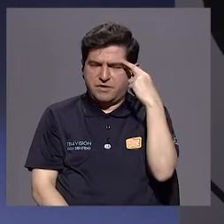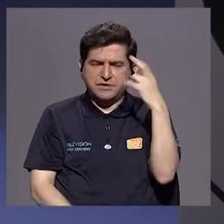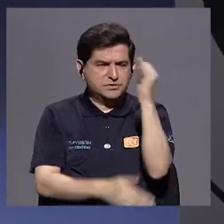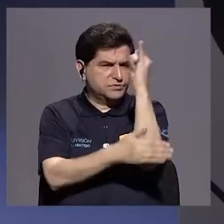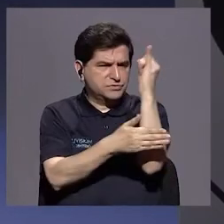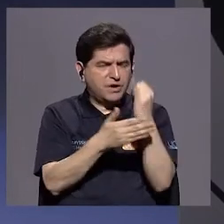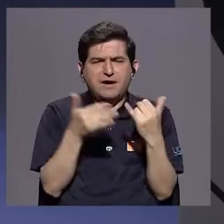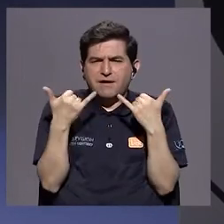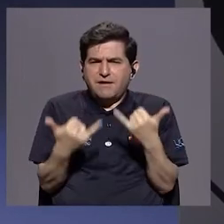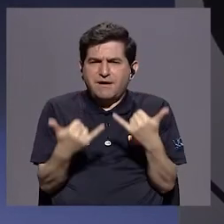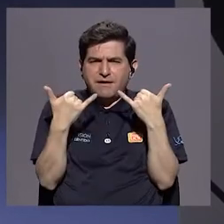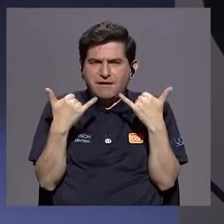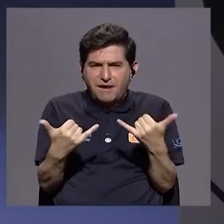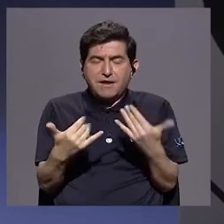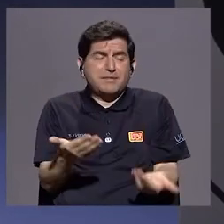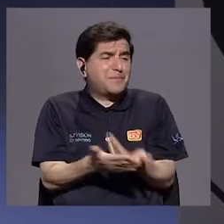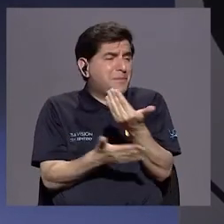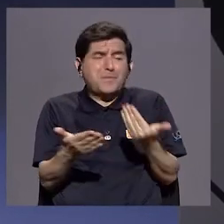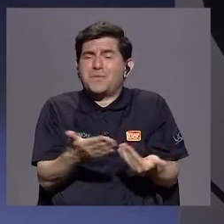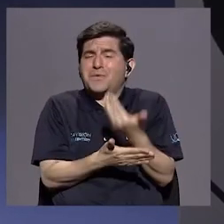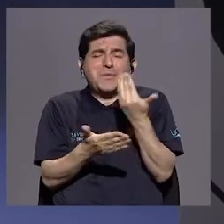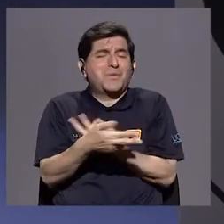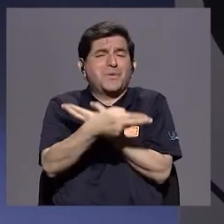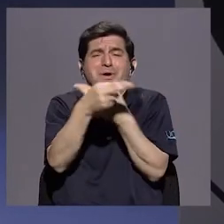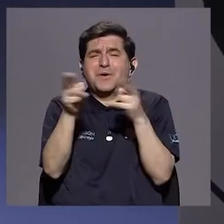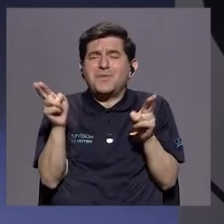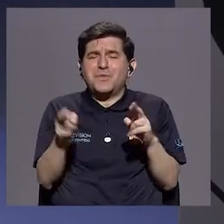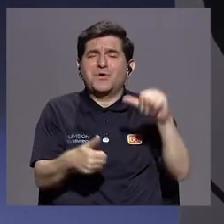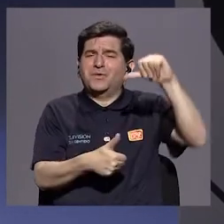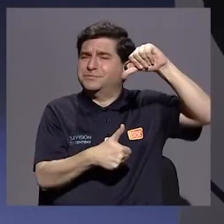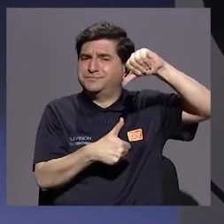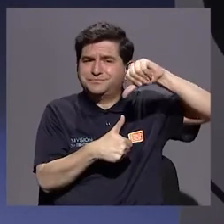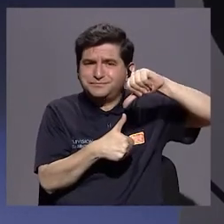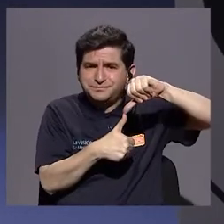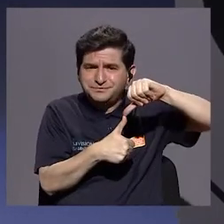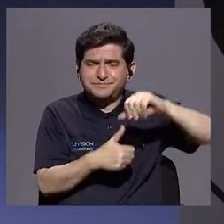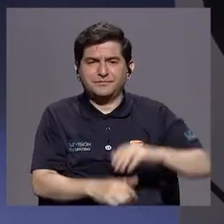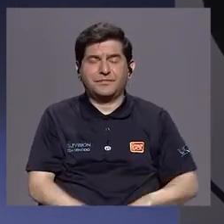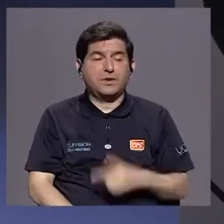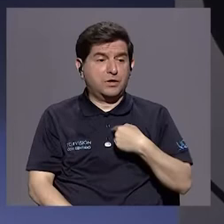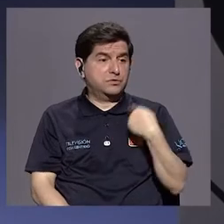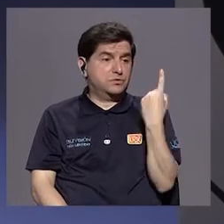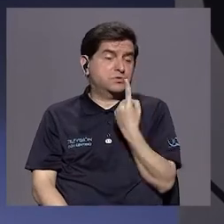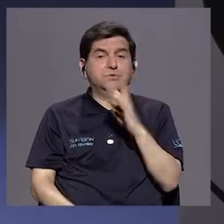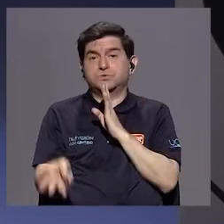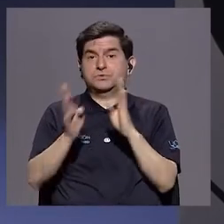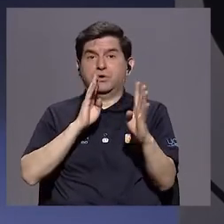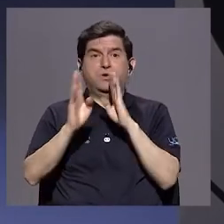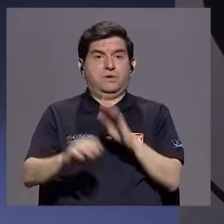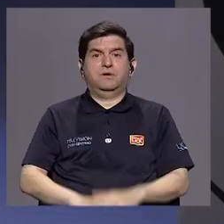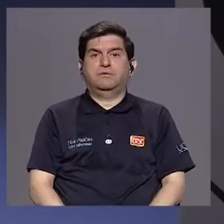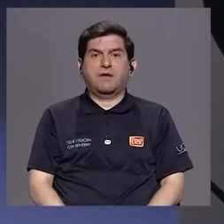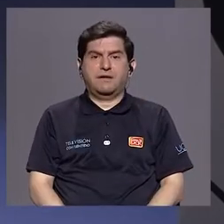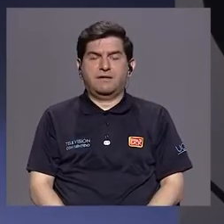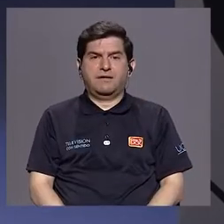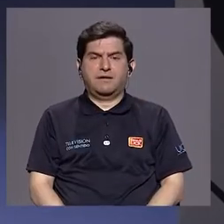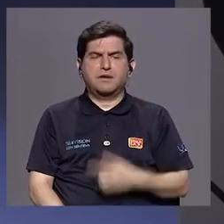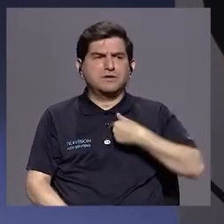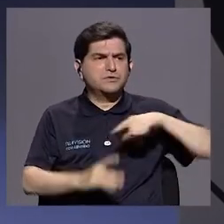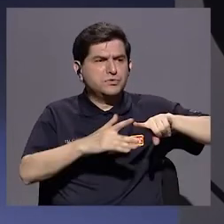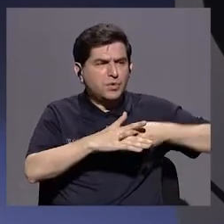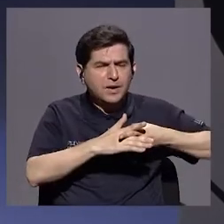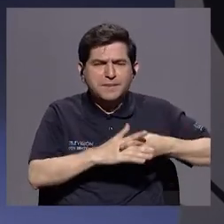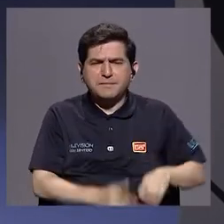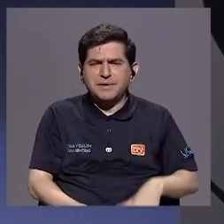contemporáneo para la región centroamericana y realmente yo sólo puedo hablar desde que me empecé como